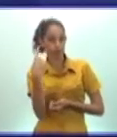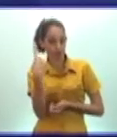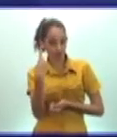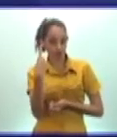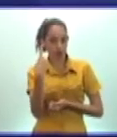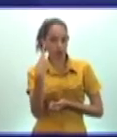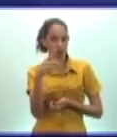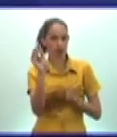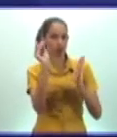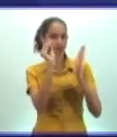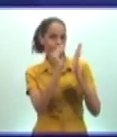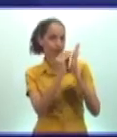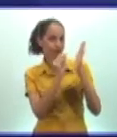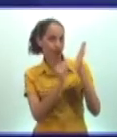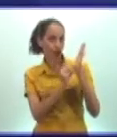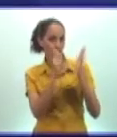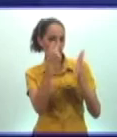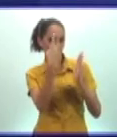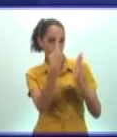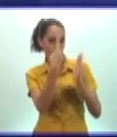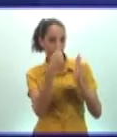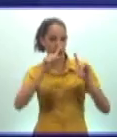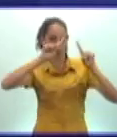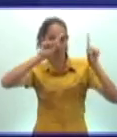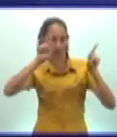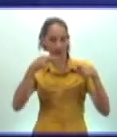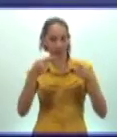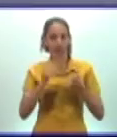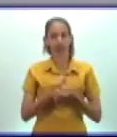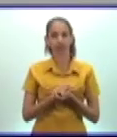cálculo. Paréntesis,